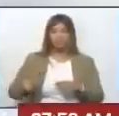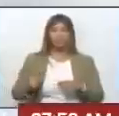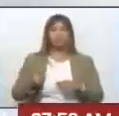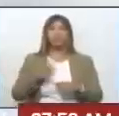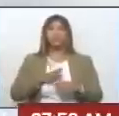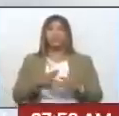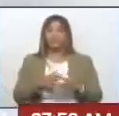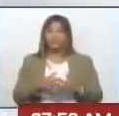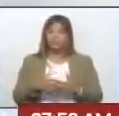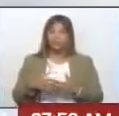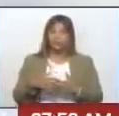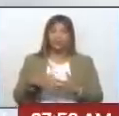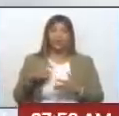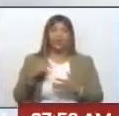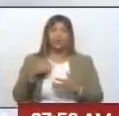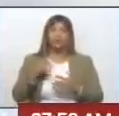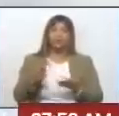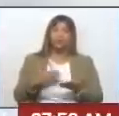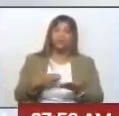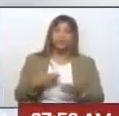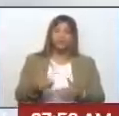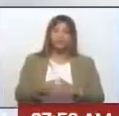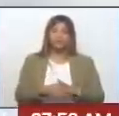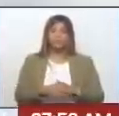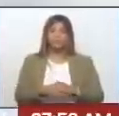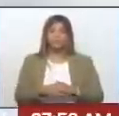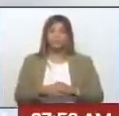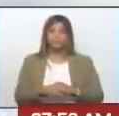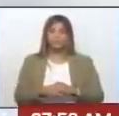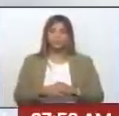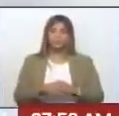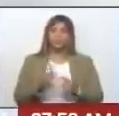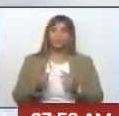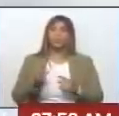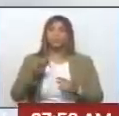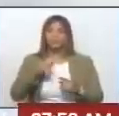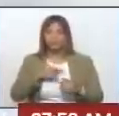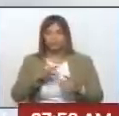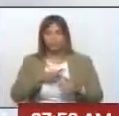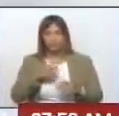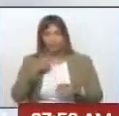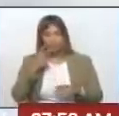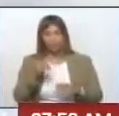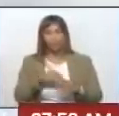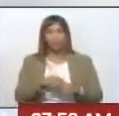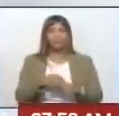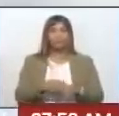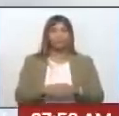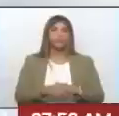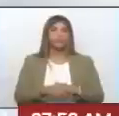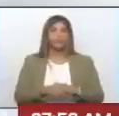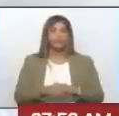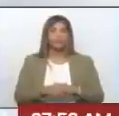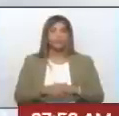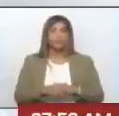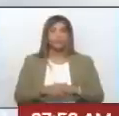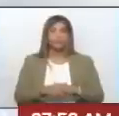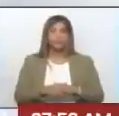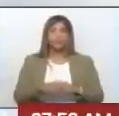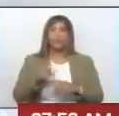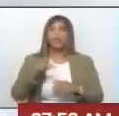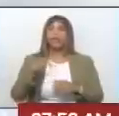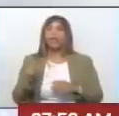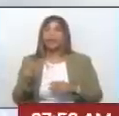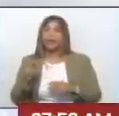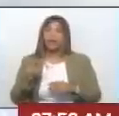norteamericana. Hay un libro de uno de ellos, de un gran senador de ellos, que se llama La